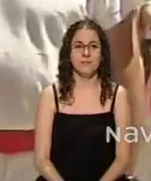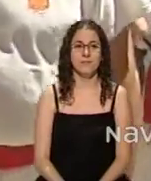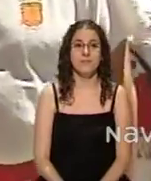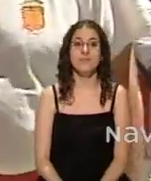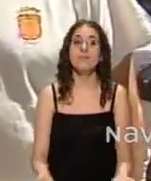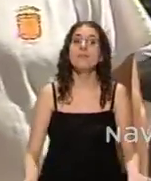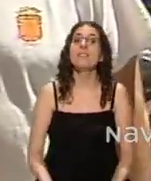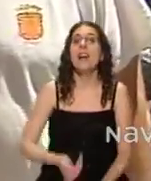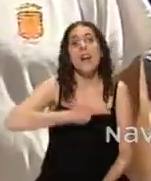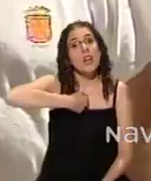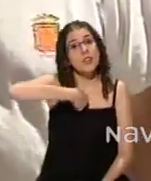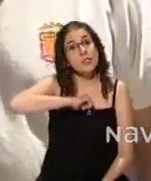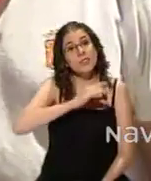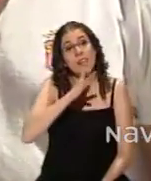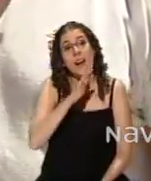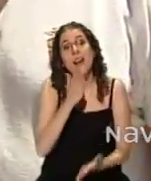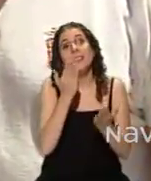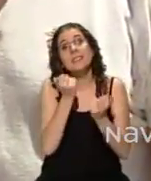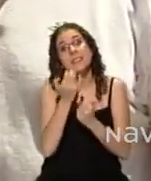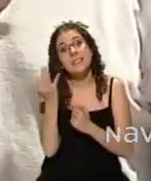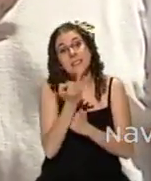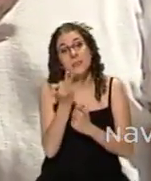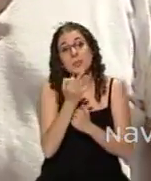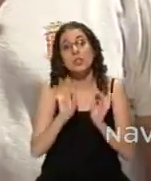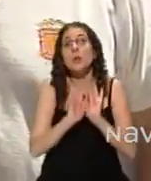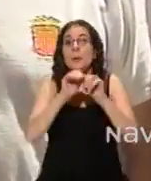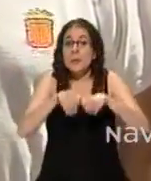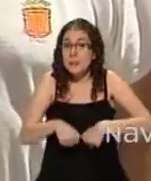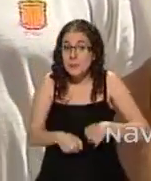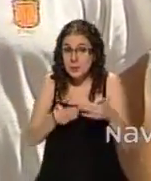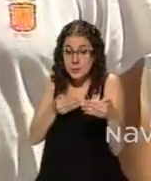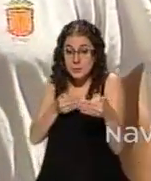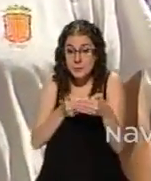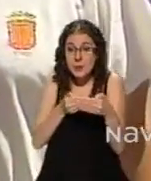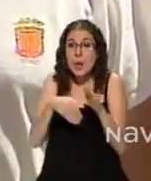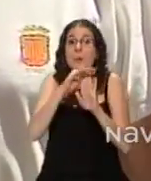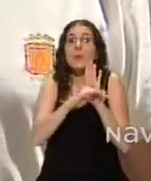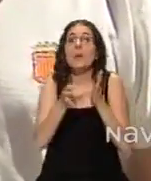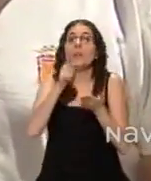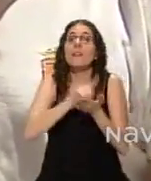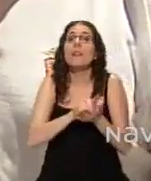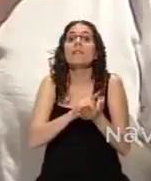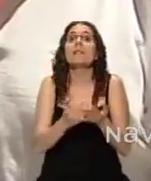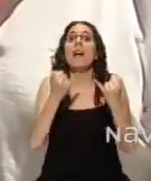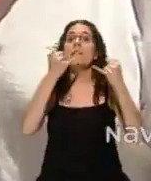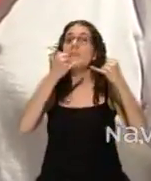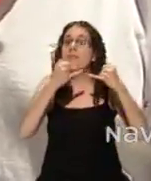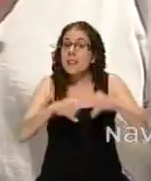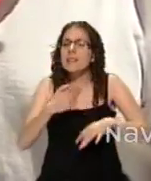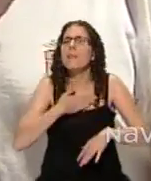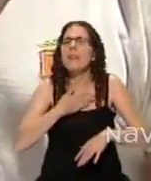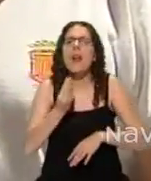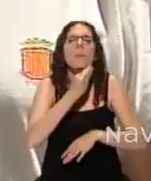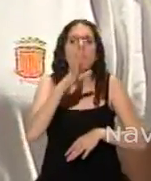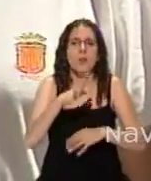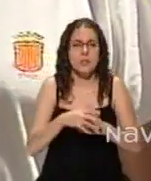Nosotros ya nos tenemos que despedir, volvemos dentro de muy poquito con mis fiestas, las y mejores. Vas a venir, las mejores, mal que te mis pegue. Fiestas las mejores. No,